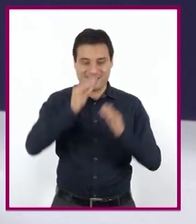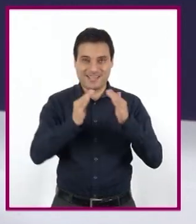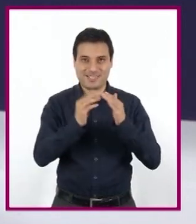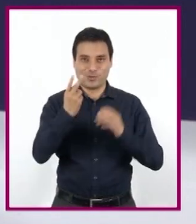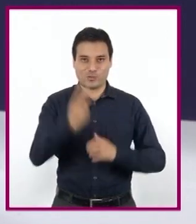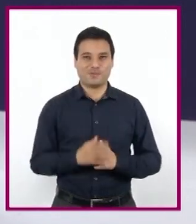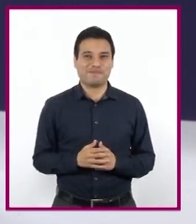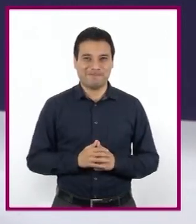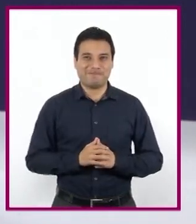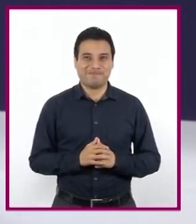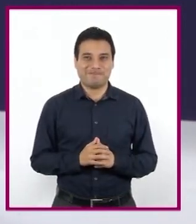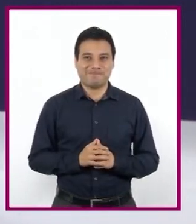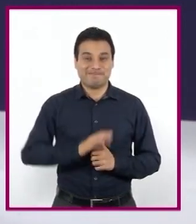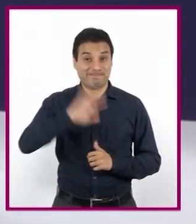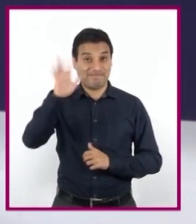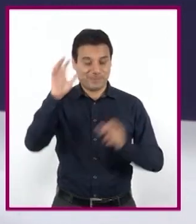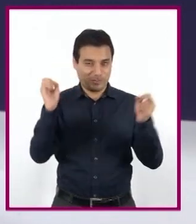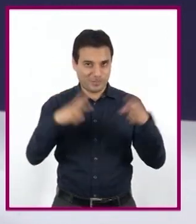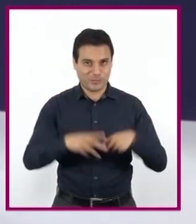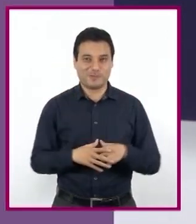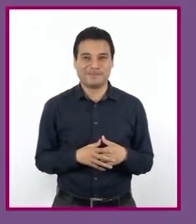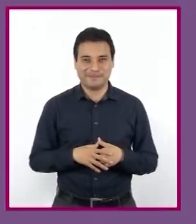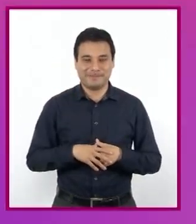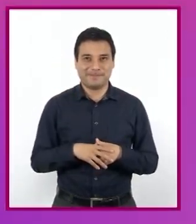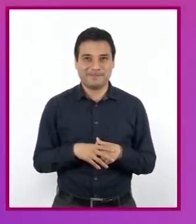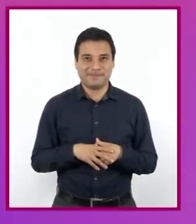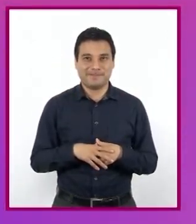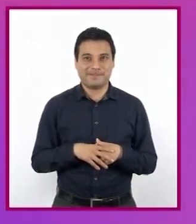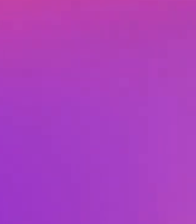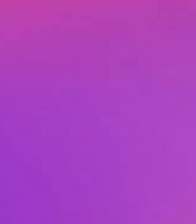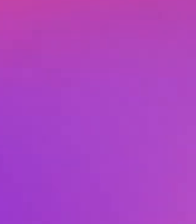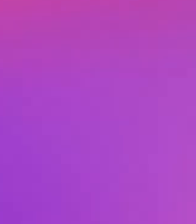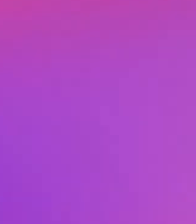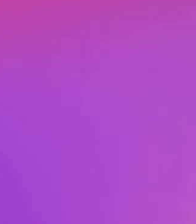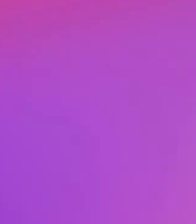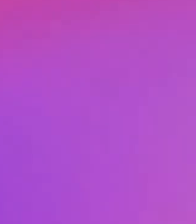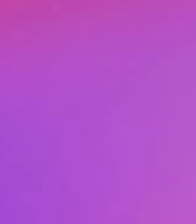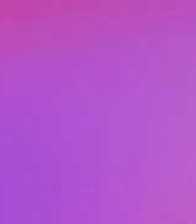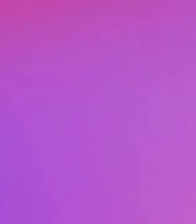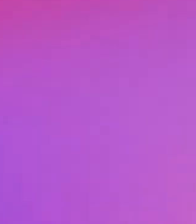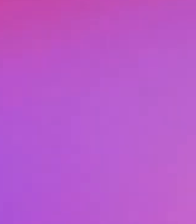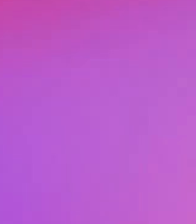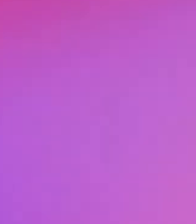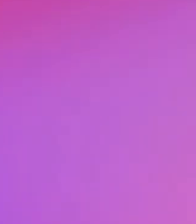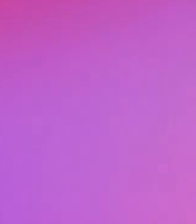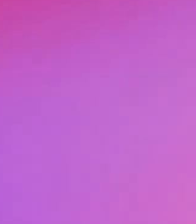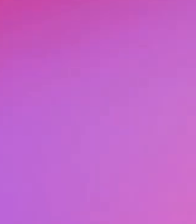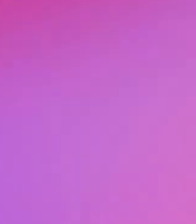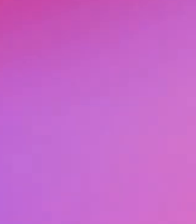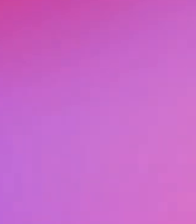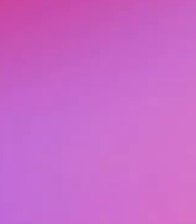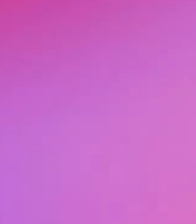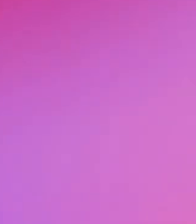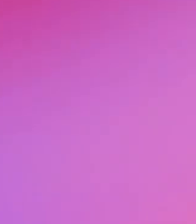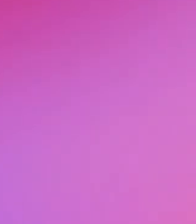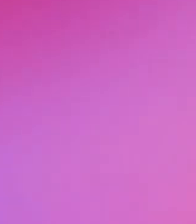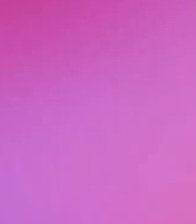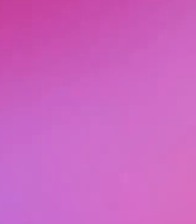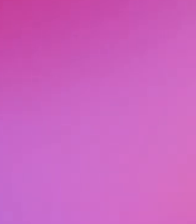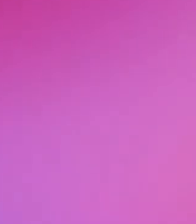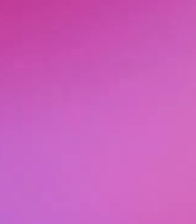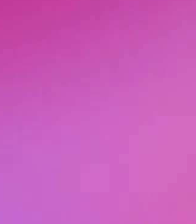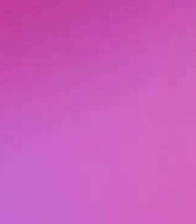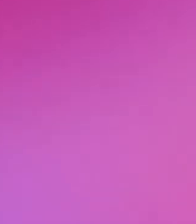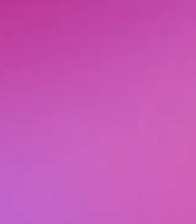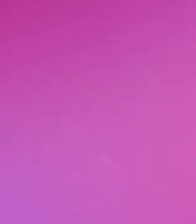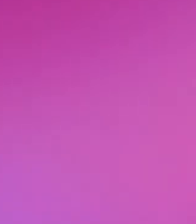en Casa 2. ¡Hasta la próxima! Si tienes dudas o necesitas ayuda, llama al Centro de Apoyo Pedagógico a